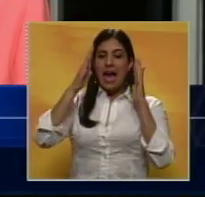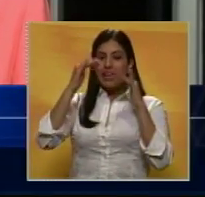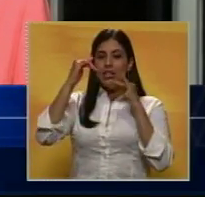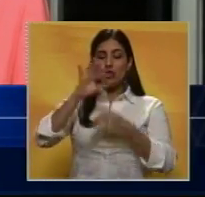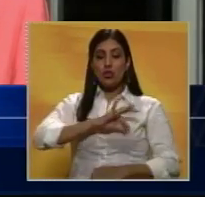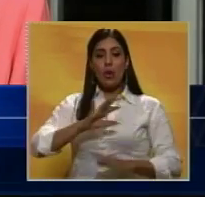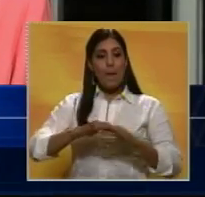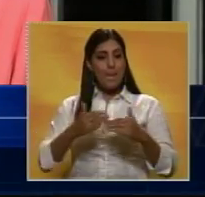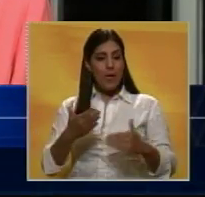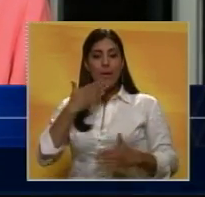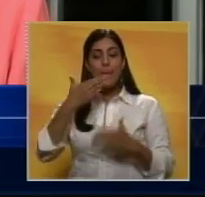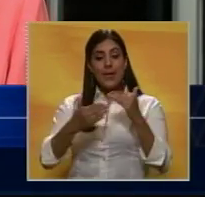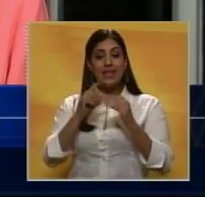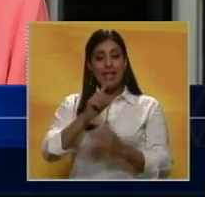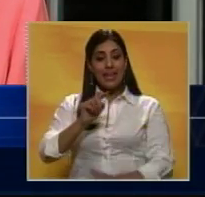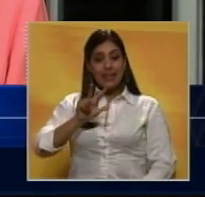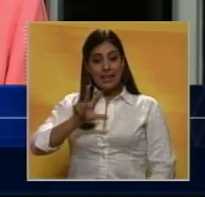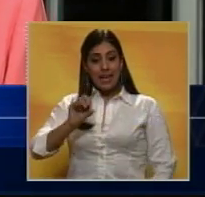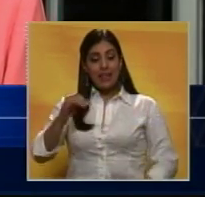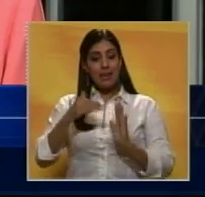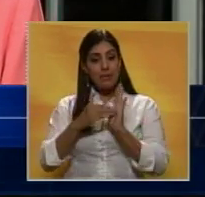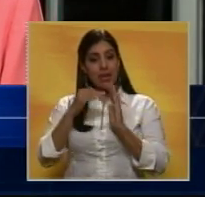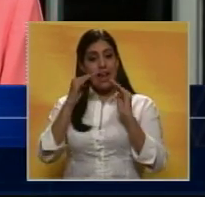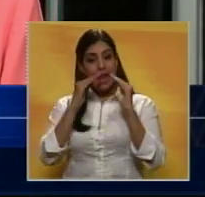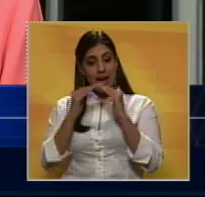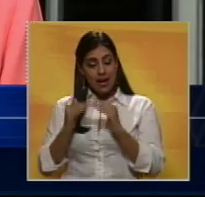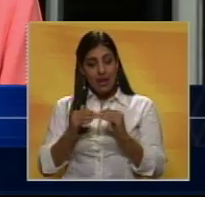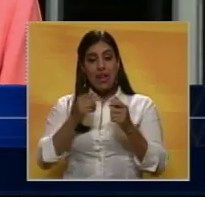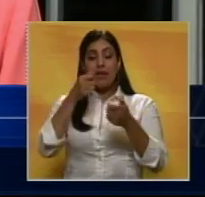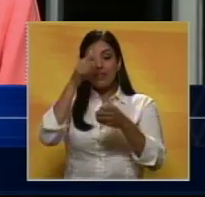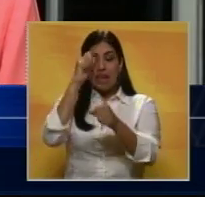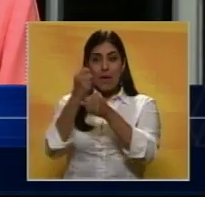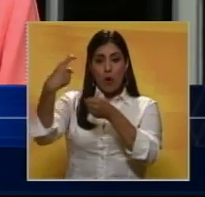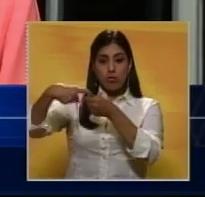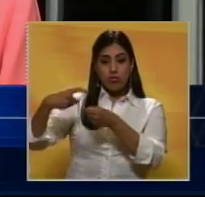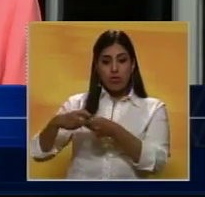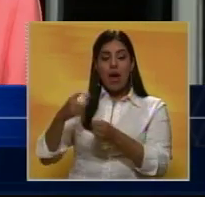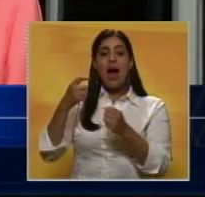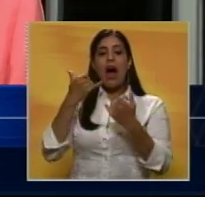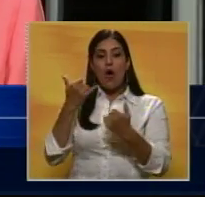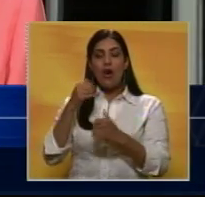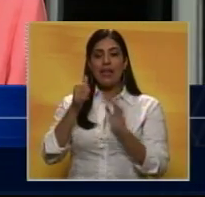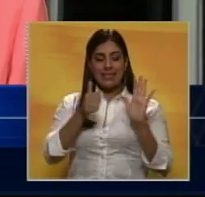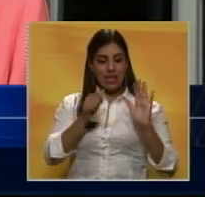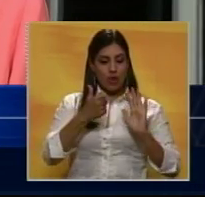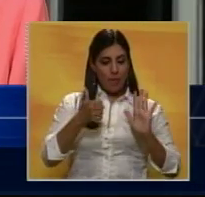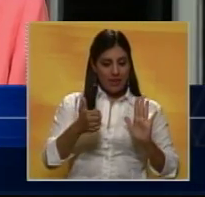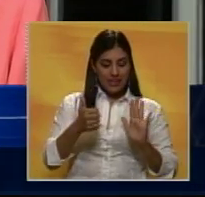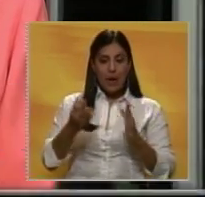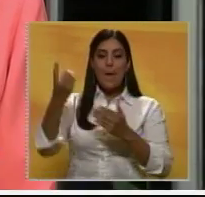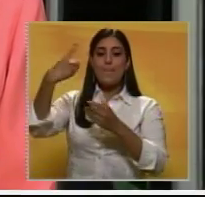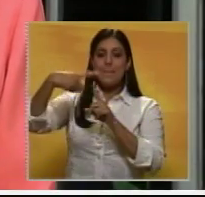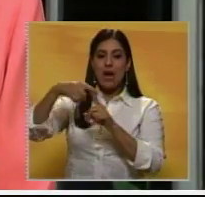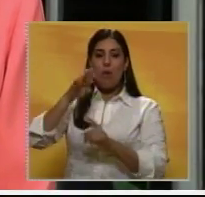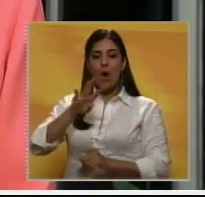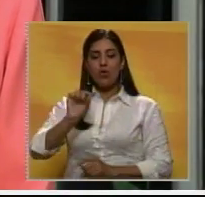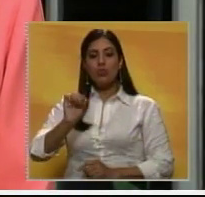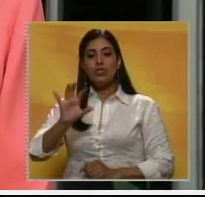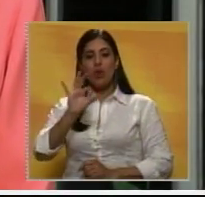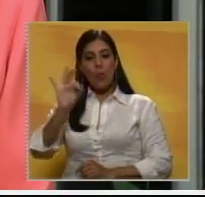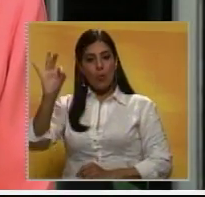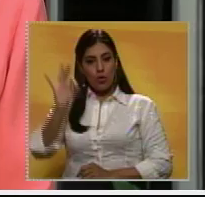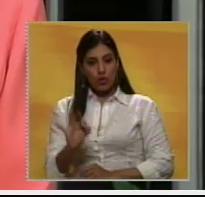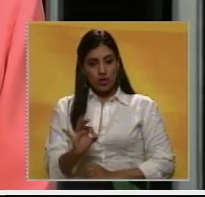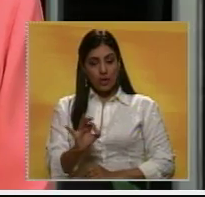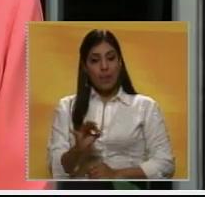social, ya que generarán 130.000 empleos. La meta es disminuir el empleo de 6,6 a